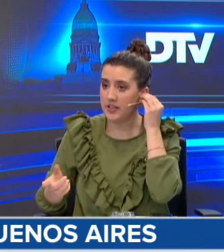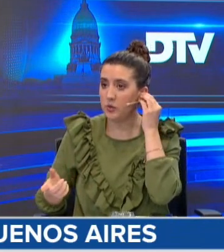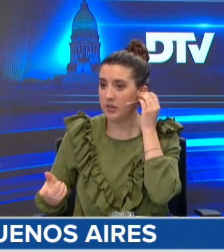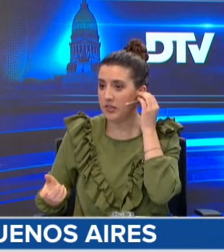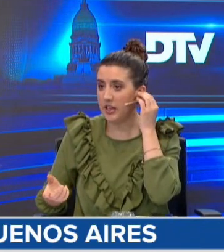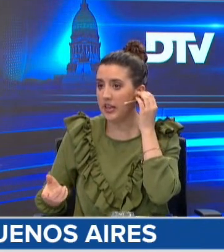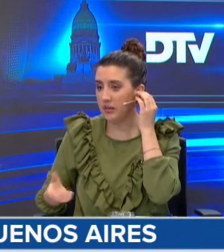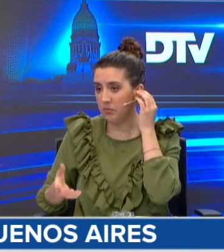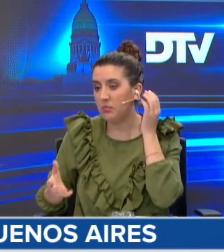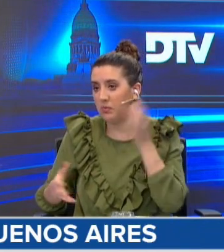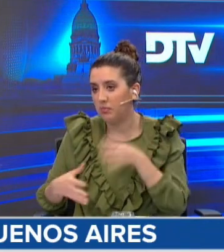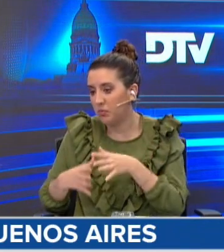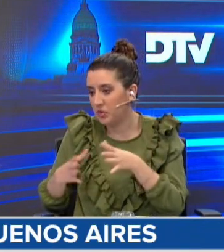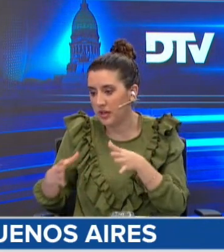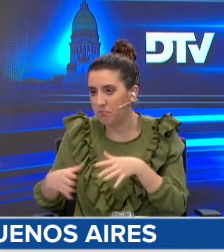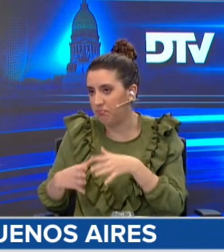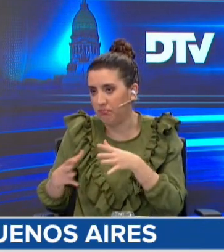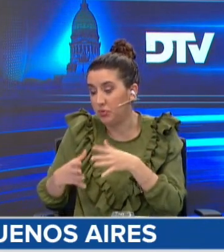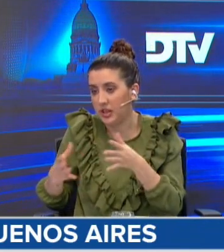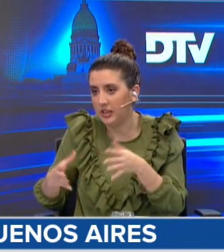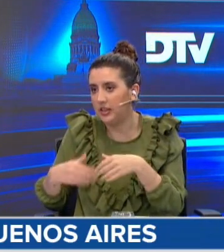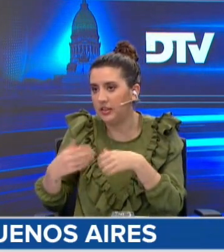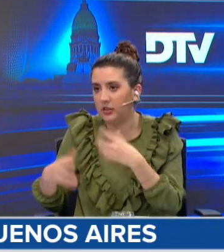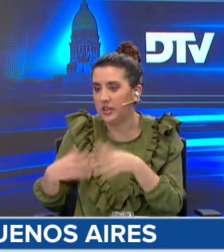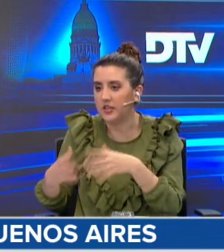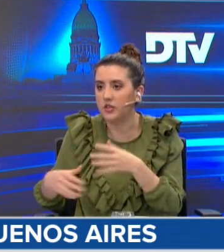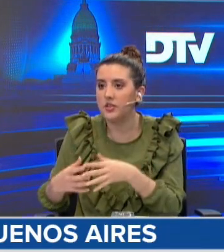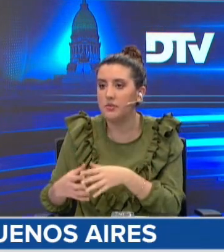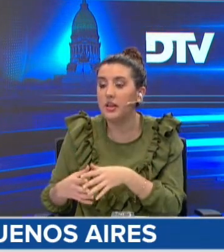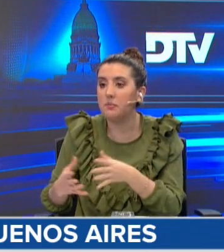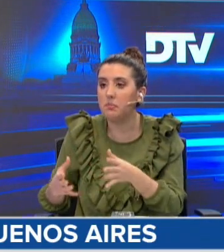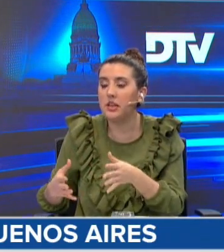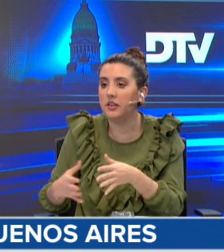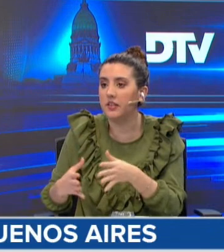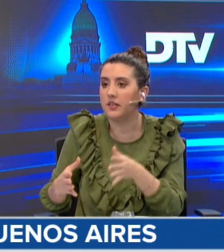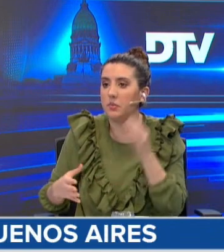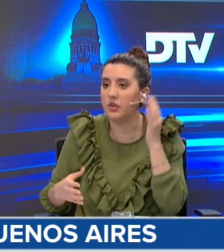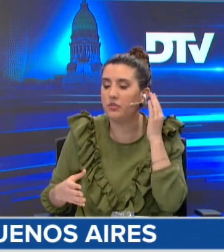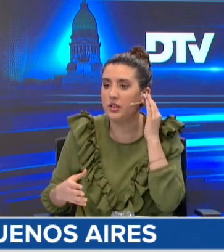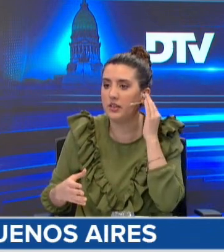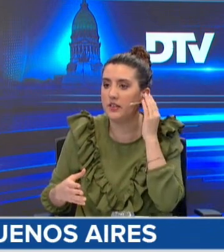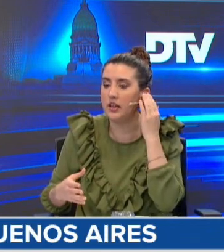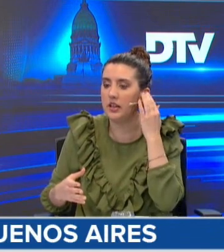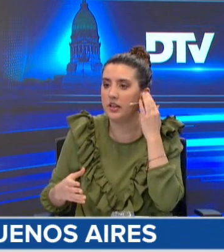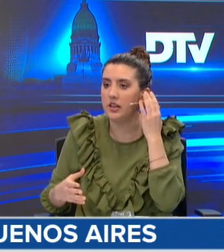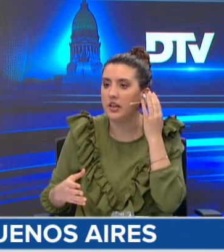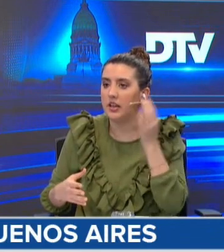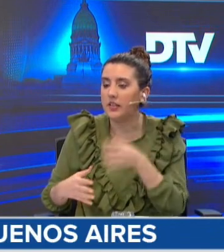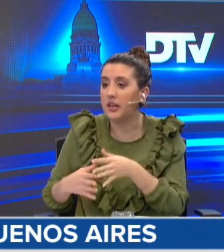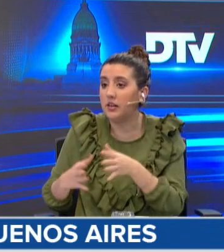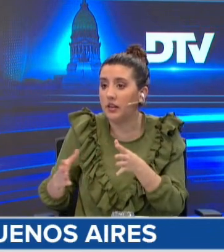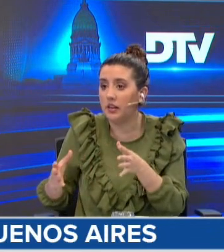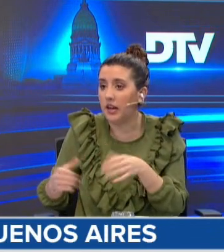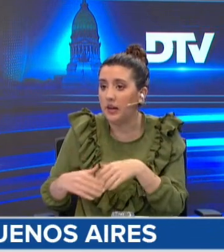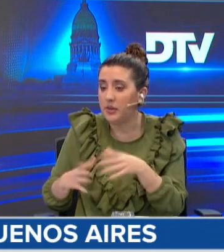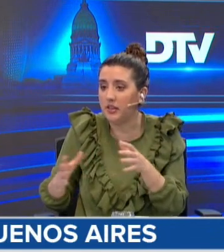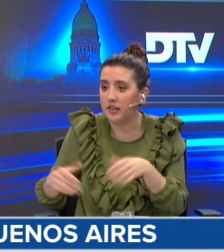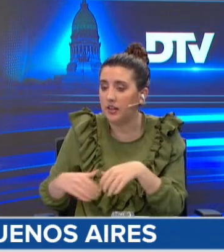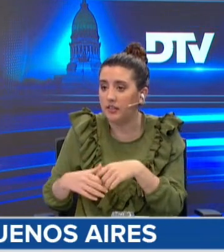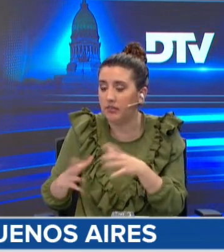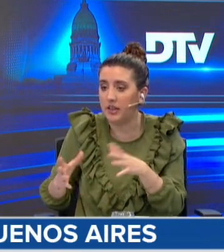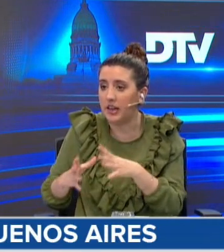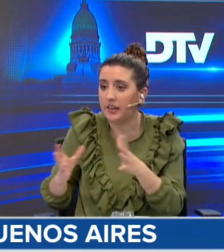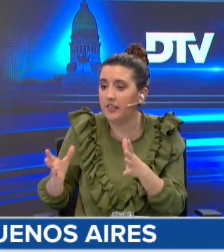ley de salud mental, que hay mucha gente, organizaciones y demás que piden que se modifique esa ley. ¿Está a la